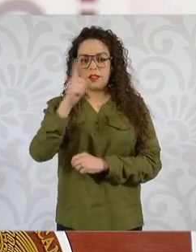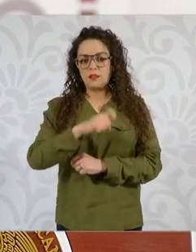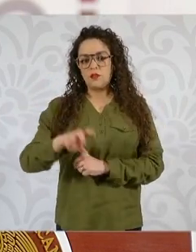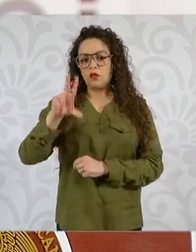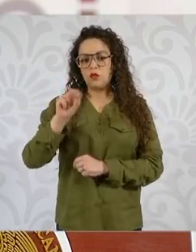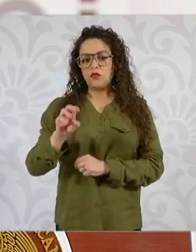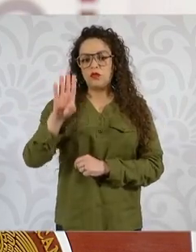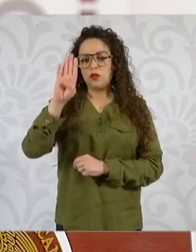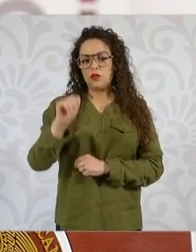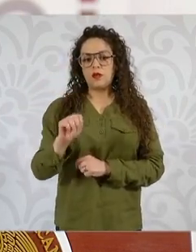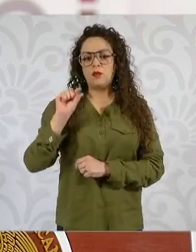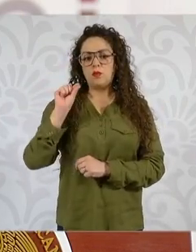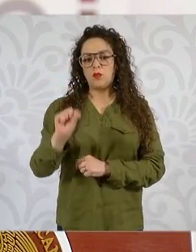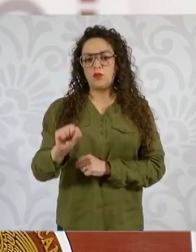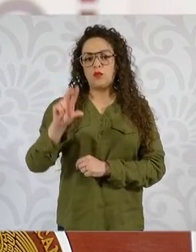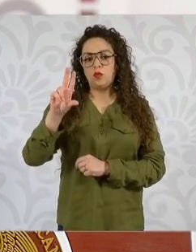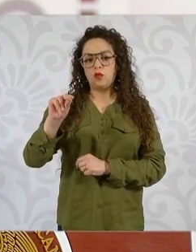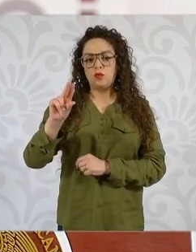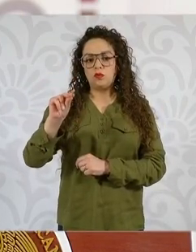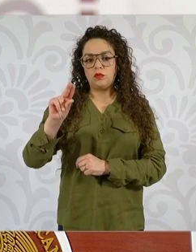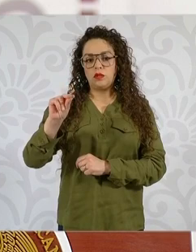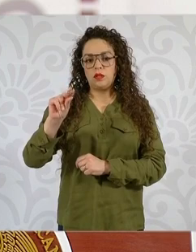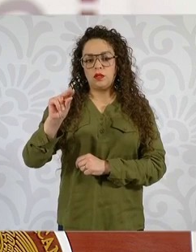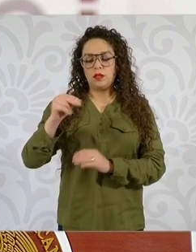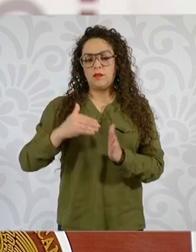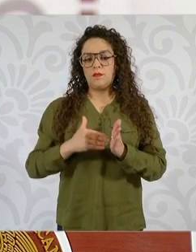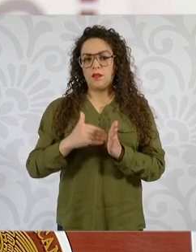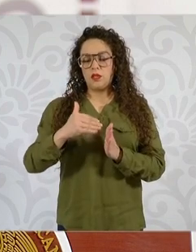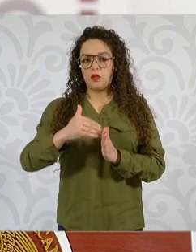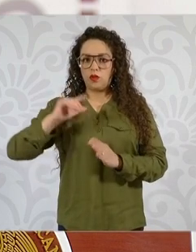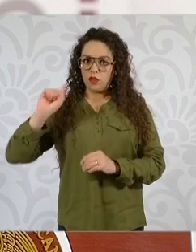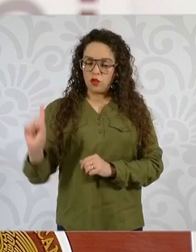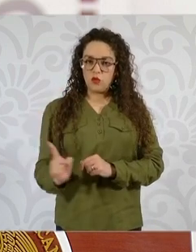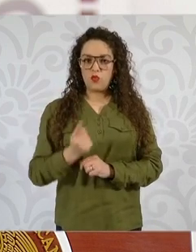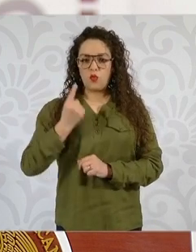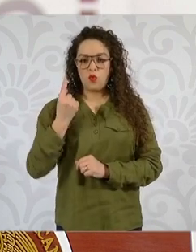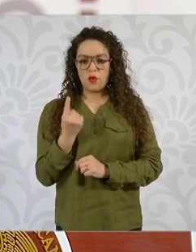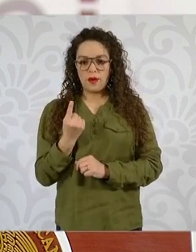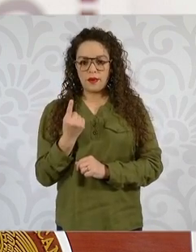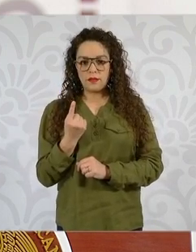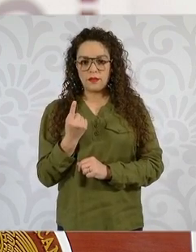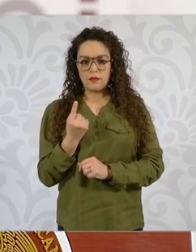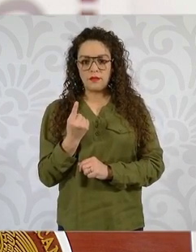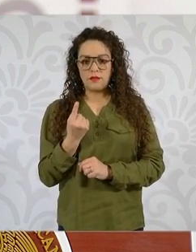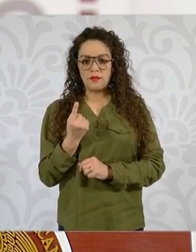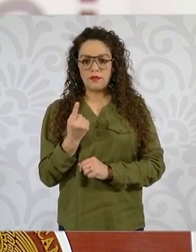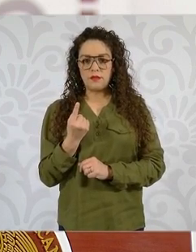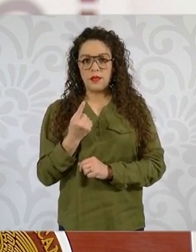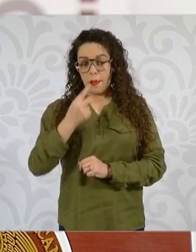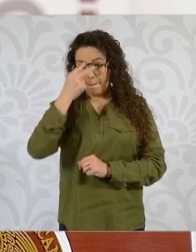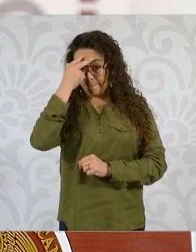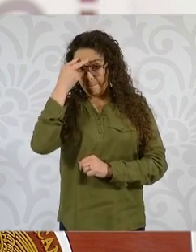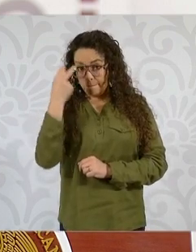.80 millones de dólares que volvieron al país